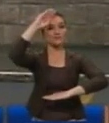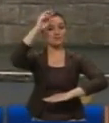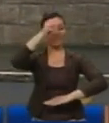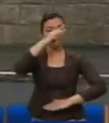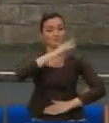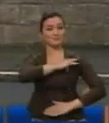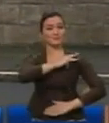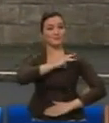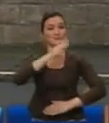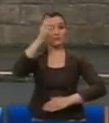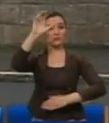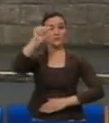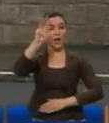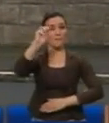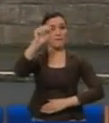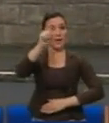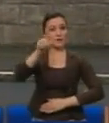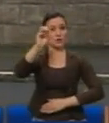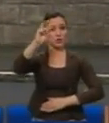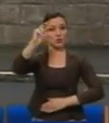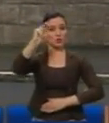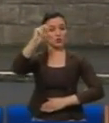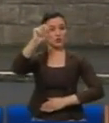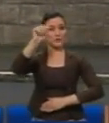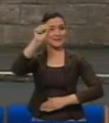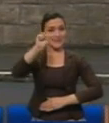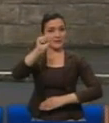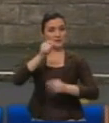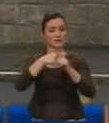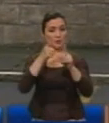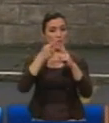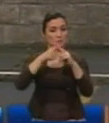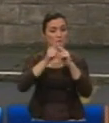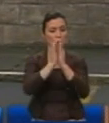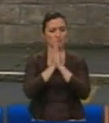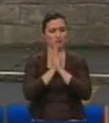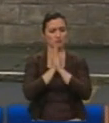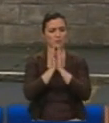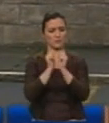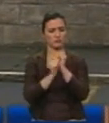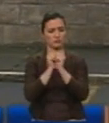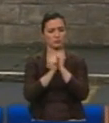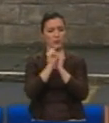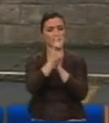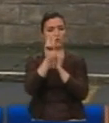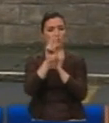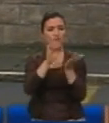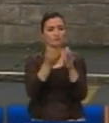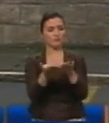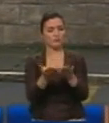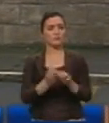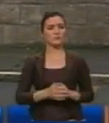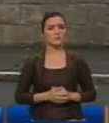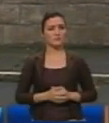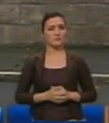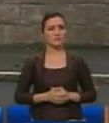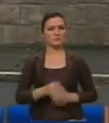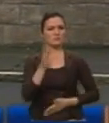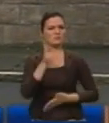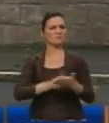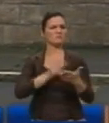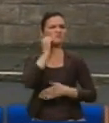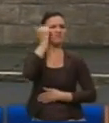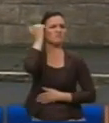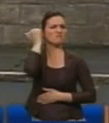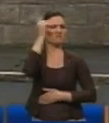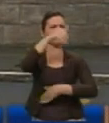ya inició la misa o los honores que se les va a realizar aquí a los 22 fallecidos. Pero ¿qué fue lo que pasó la tarde de